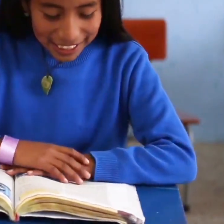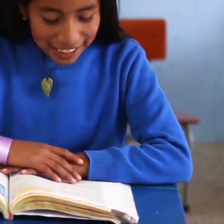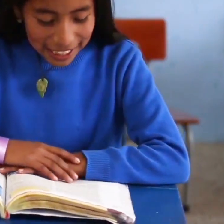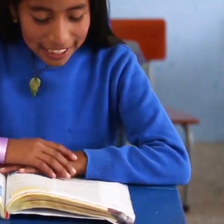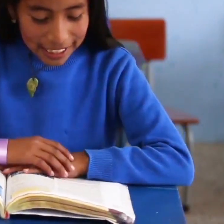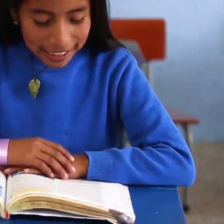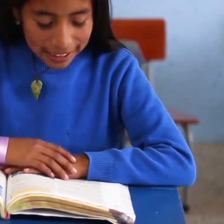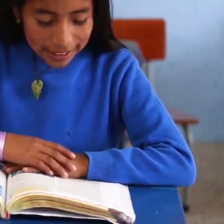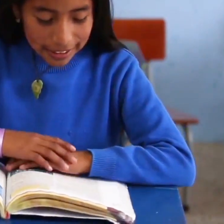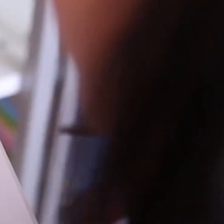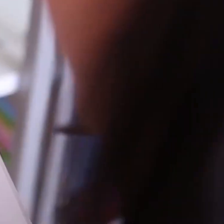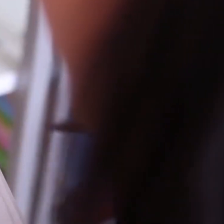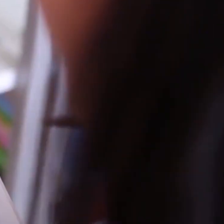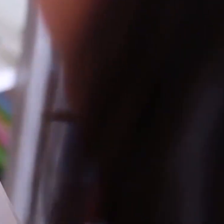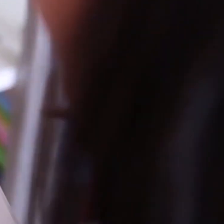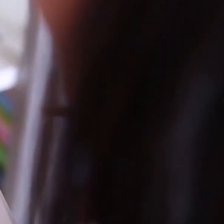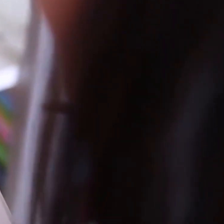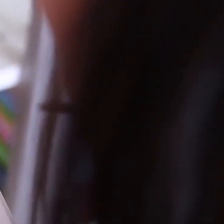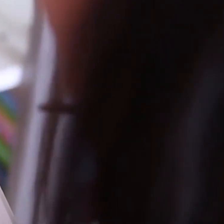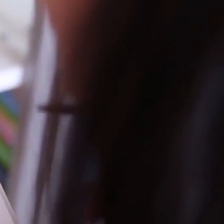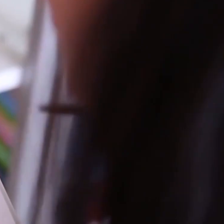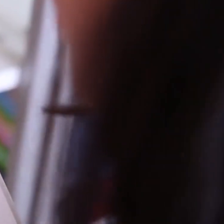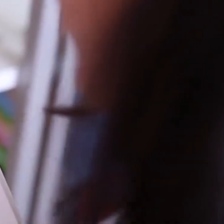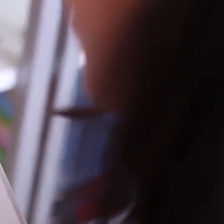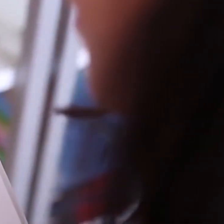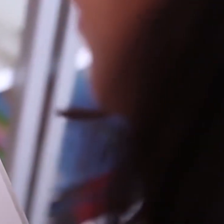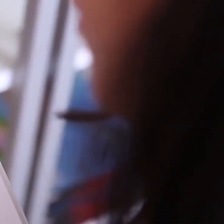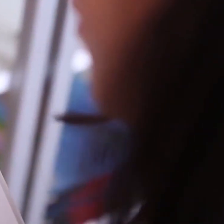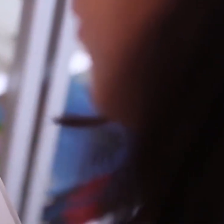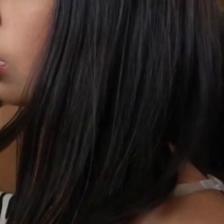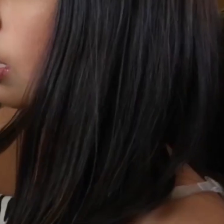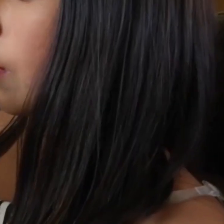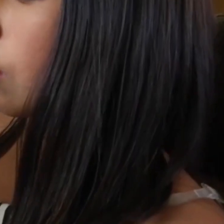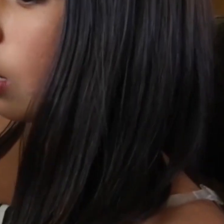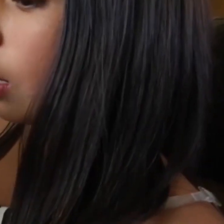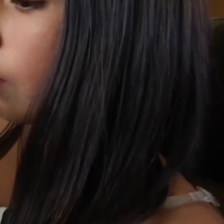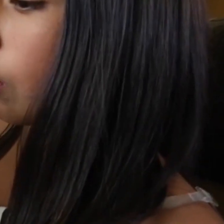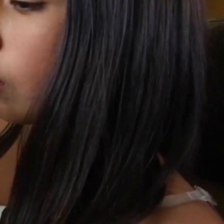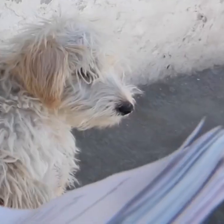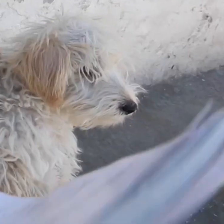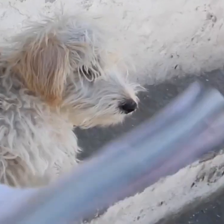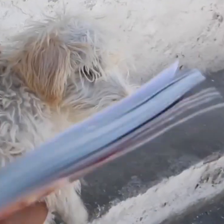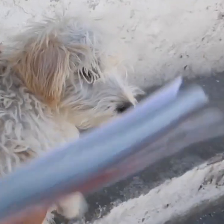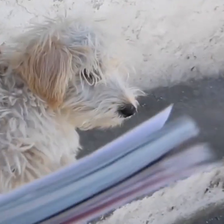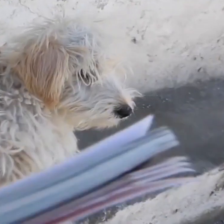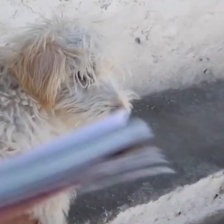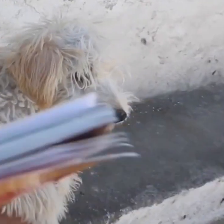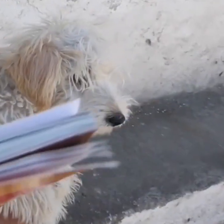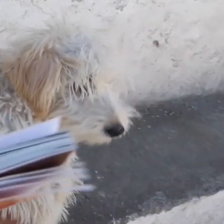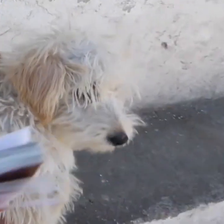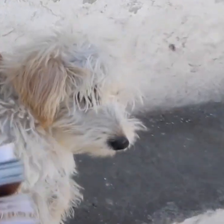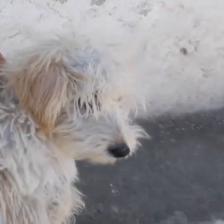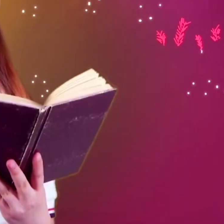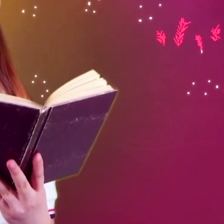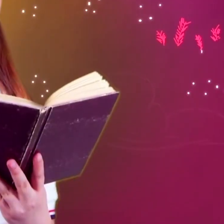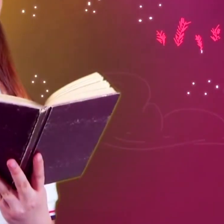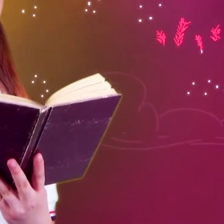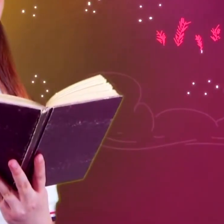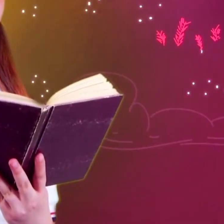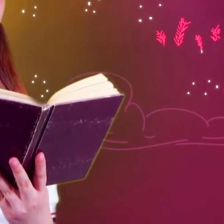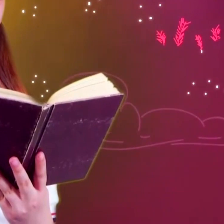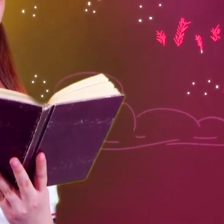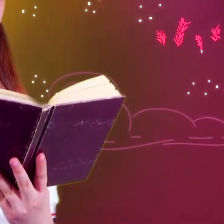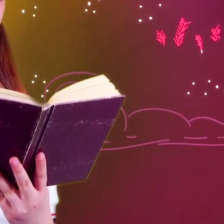de aprendizaje, de construcción de ideas e identidades, en medio de las exigencias y las dificultades del momento.